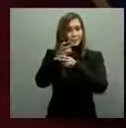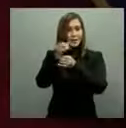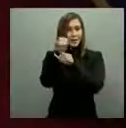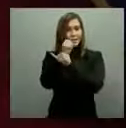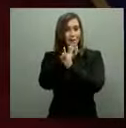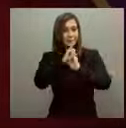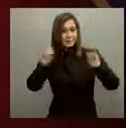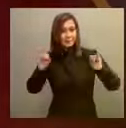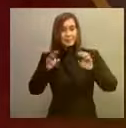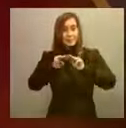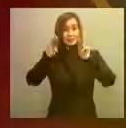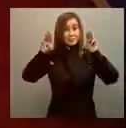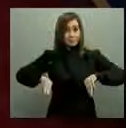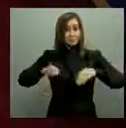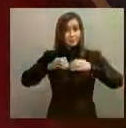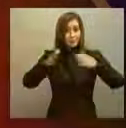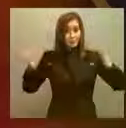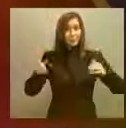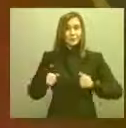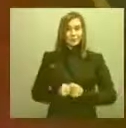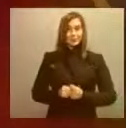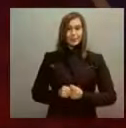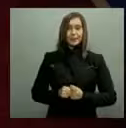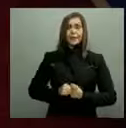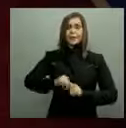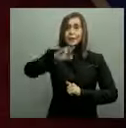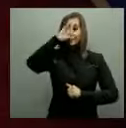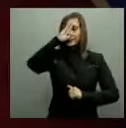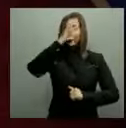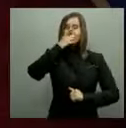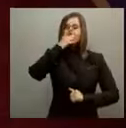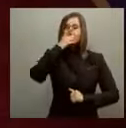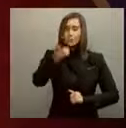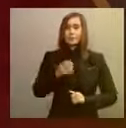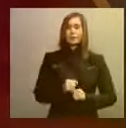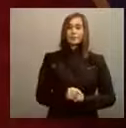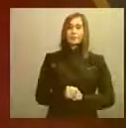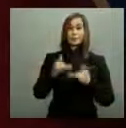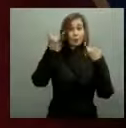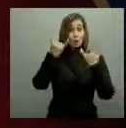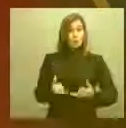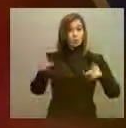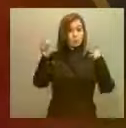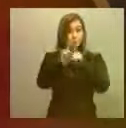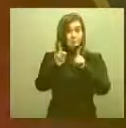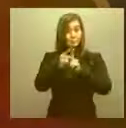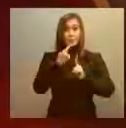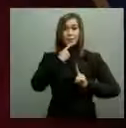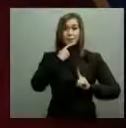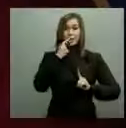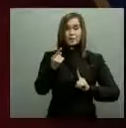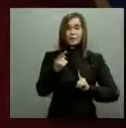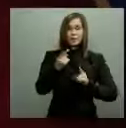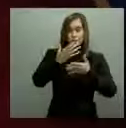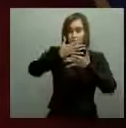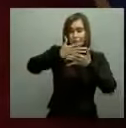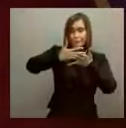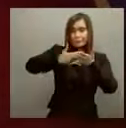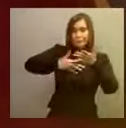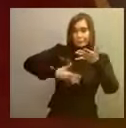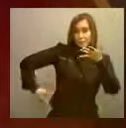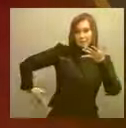del Ministerio Público. Pueblo dominicano, hoy también quiero referirme a la intensa agenda nacional de